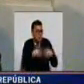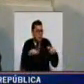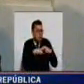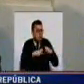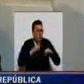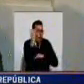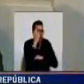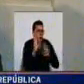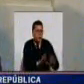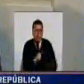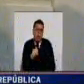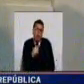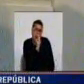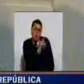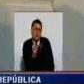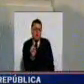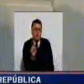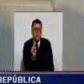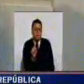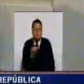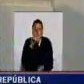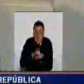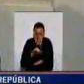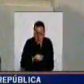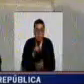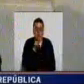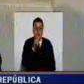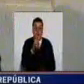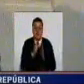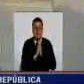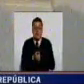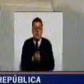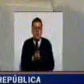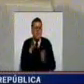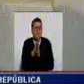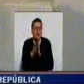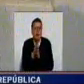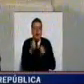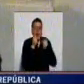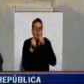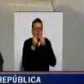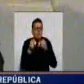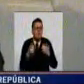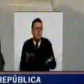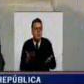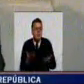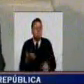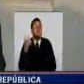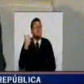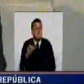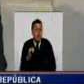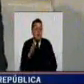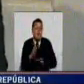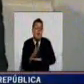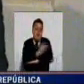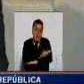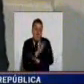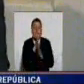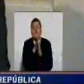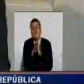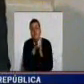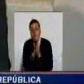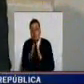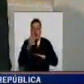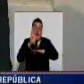Además, el 23 de diciembre, este mismo personaje, dice la información de la noticia, dice, ya ha advertido públicamente que